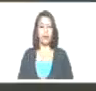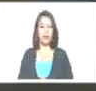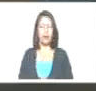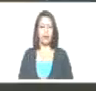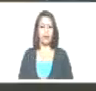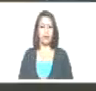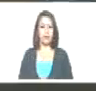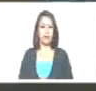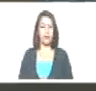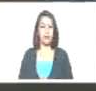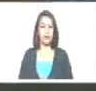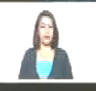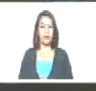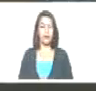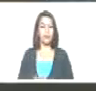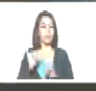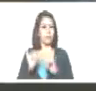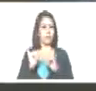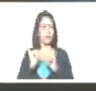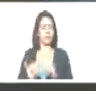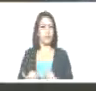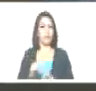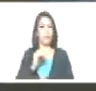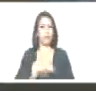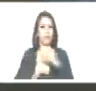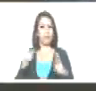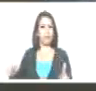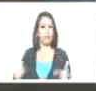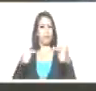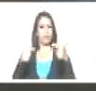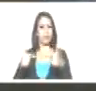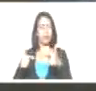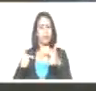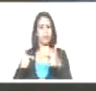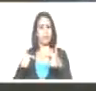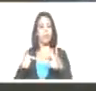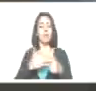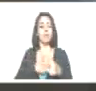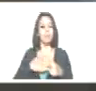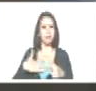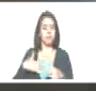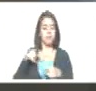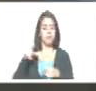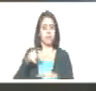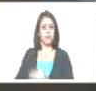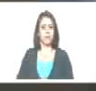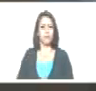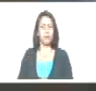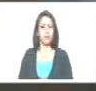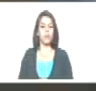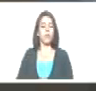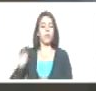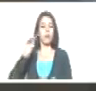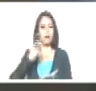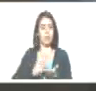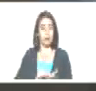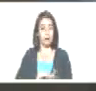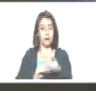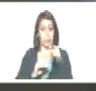Y asimismo hoy, esos enemigos de la patria intentan volver